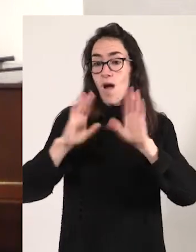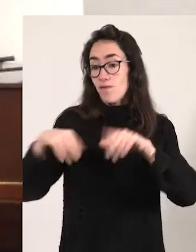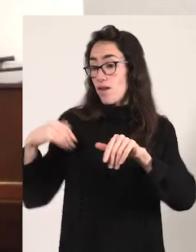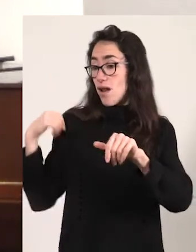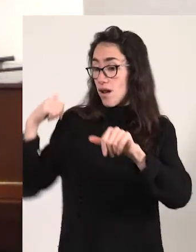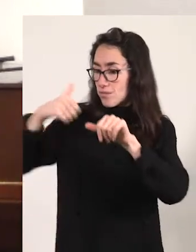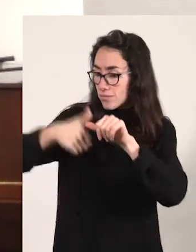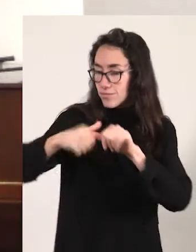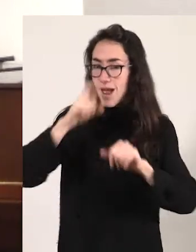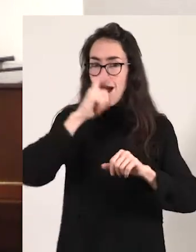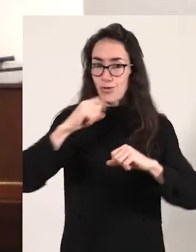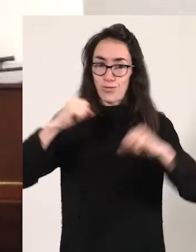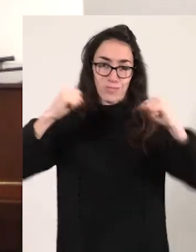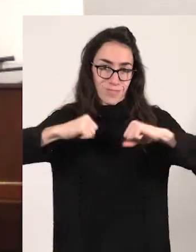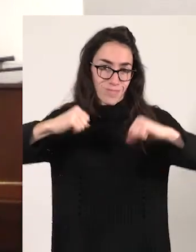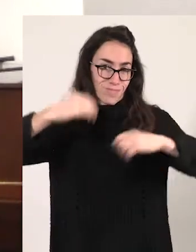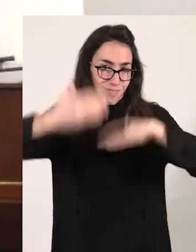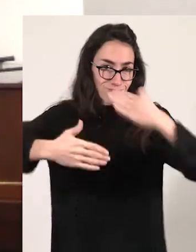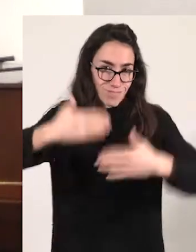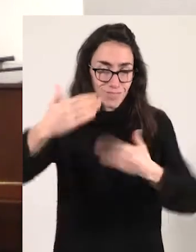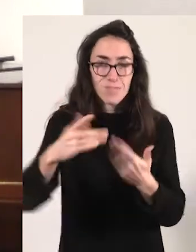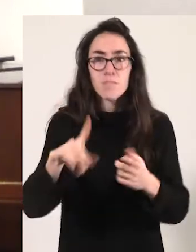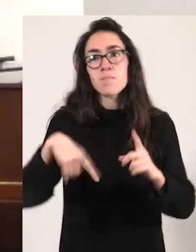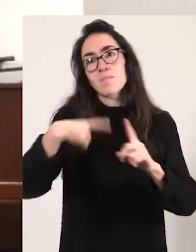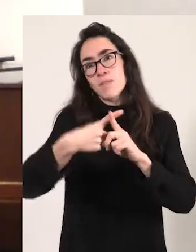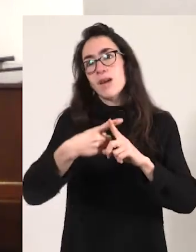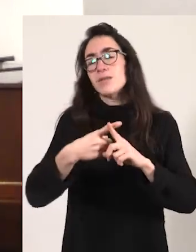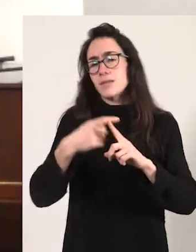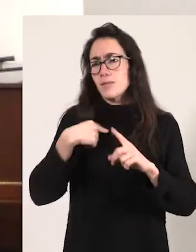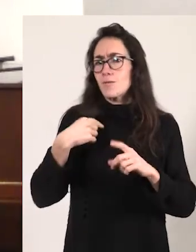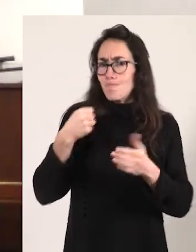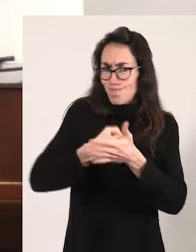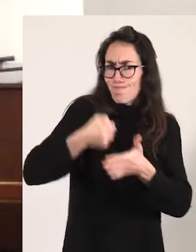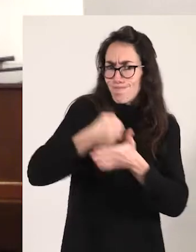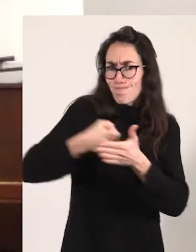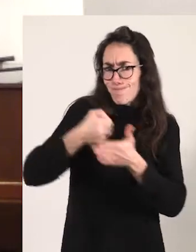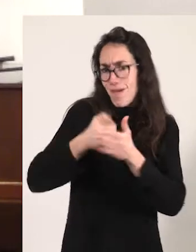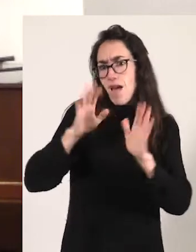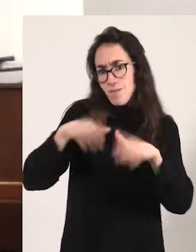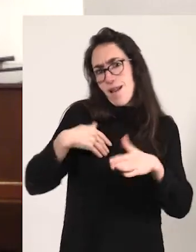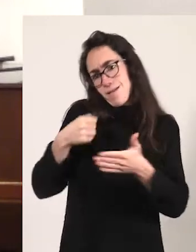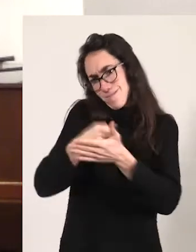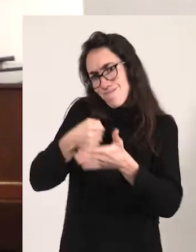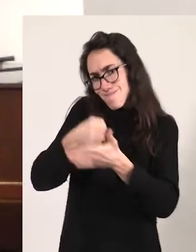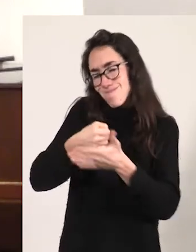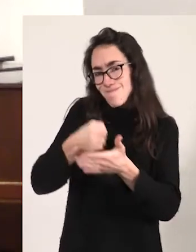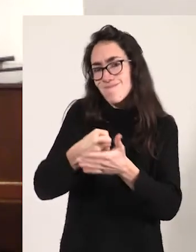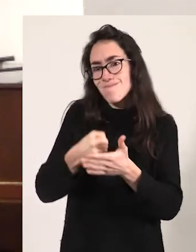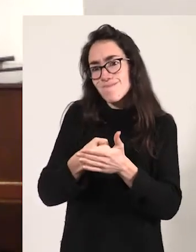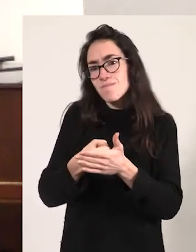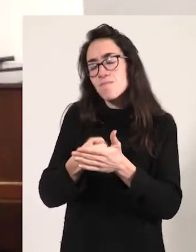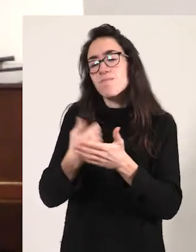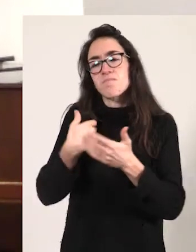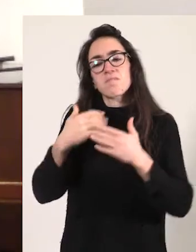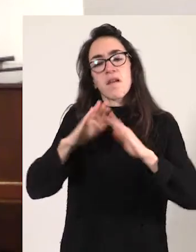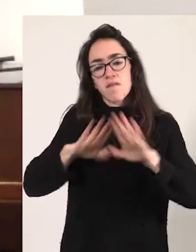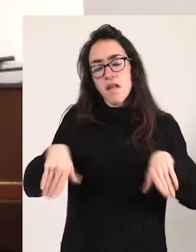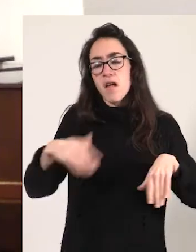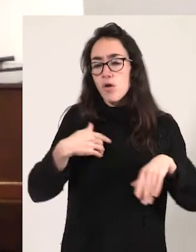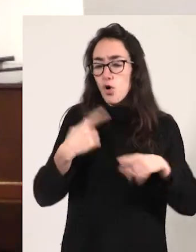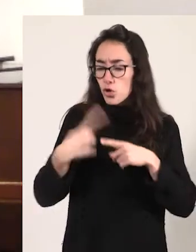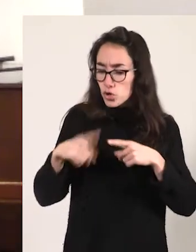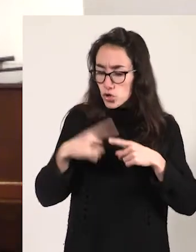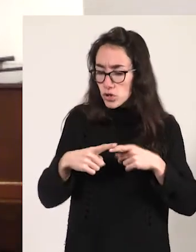para lo que más me ha servido el tiempo, cumplir años y llevar una temporadita ya pues dando la turra en este asunto, ¿no? Es